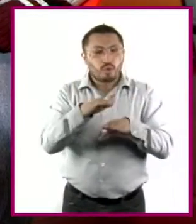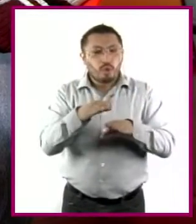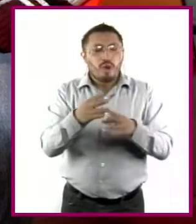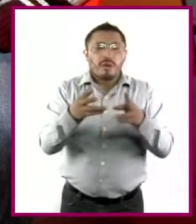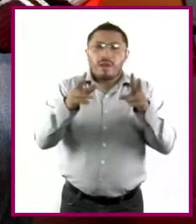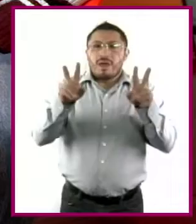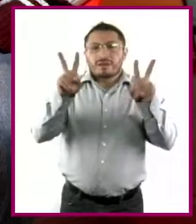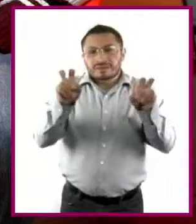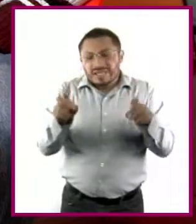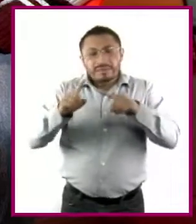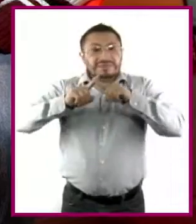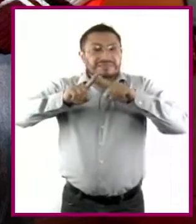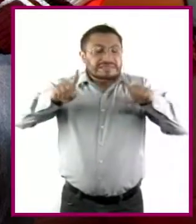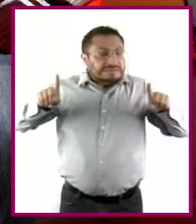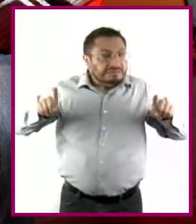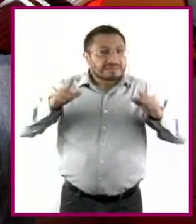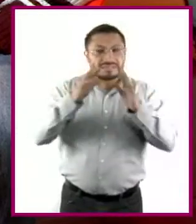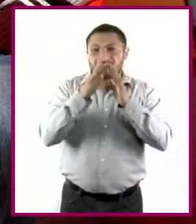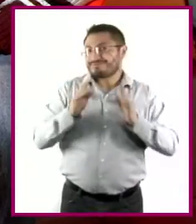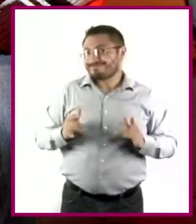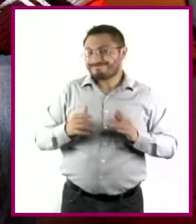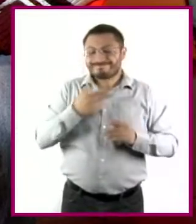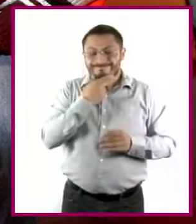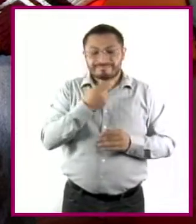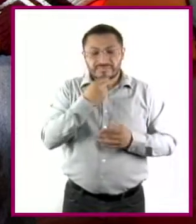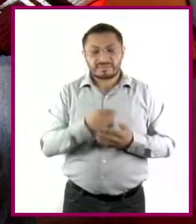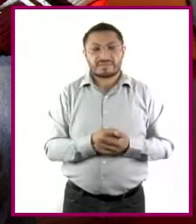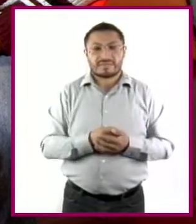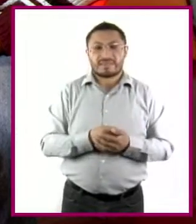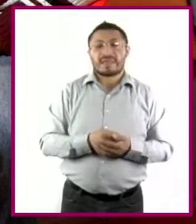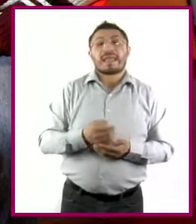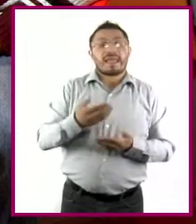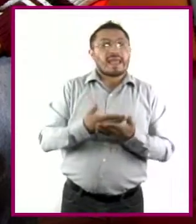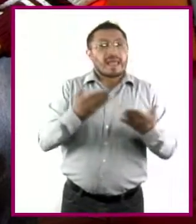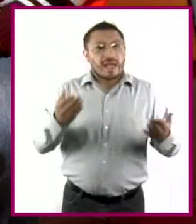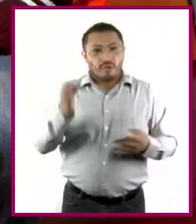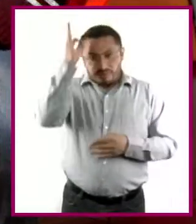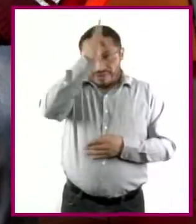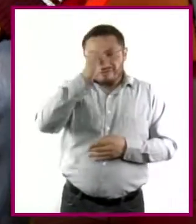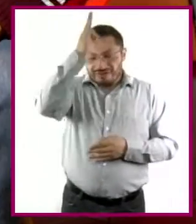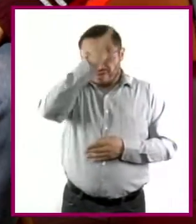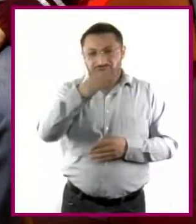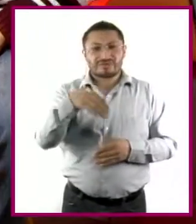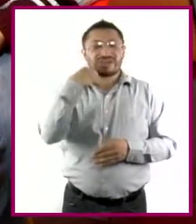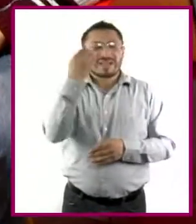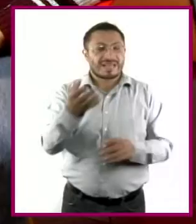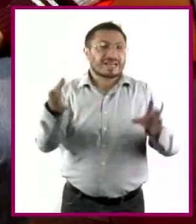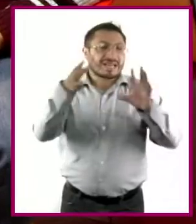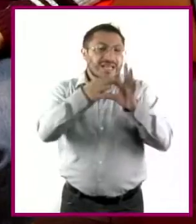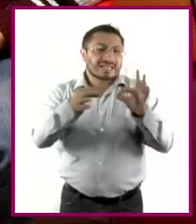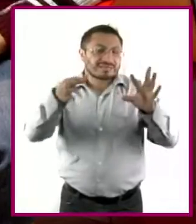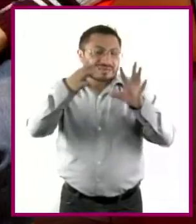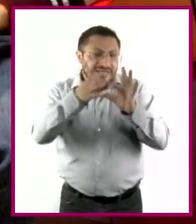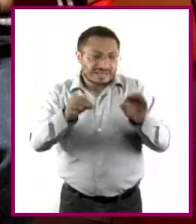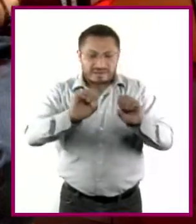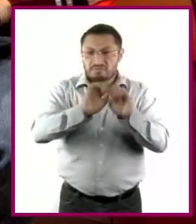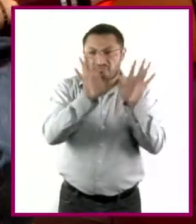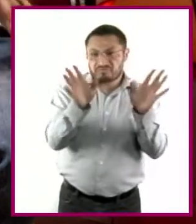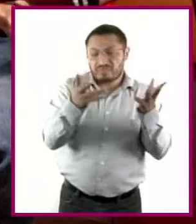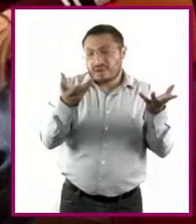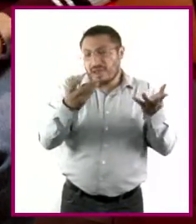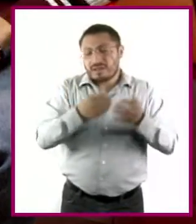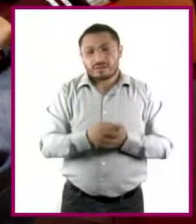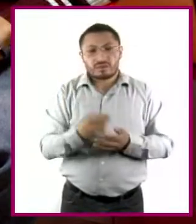eran muy distintos a los de Montaigne. Bacon hablaba de filosofía, intentando ser objetivo e impersonal.